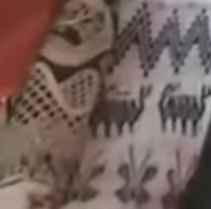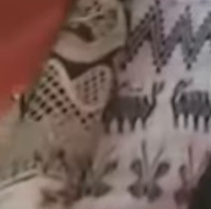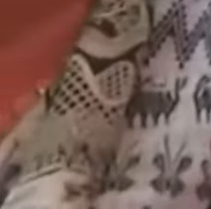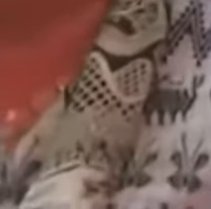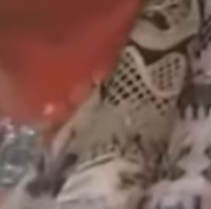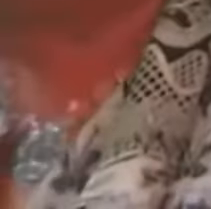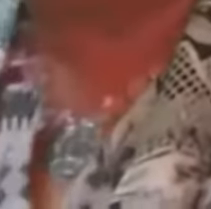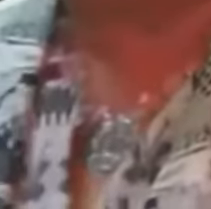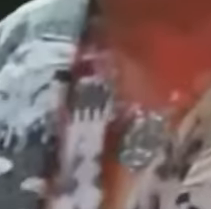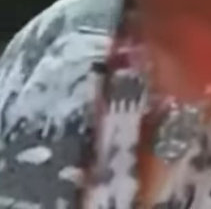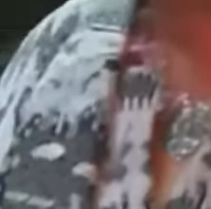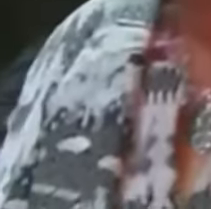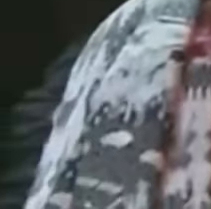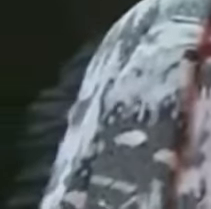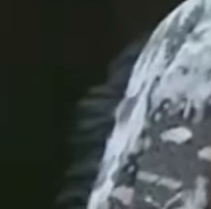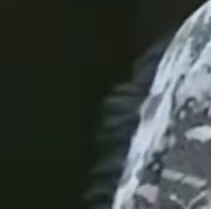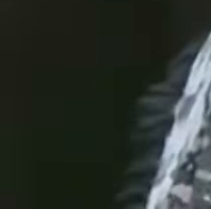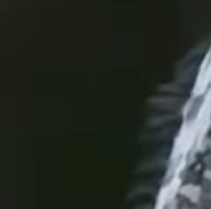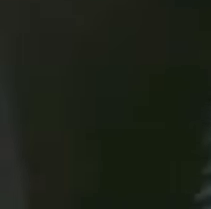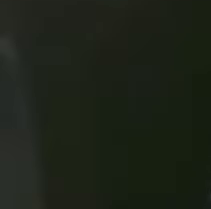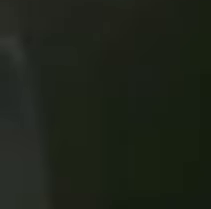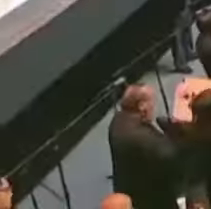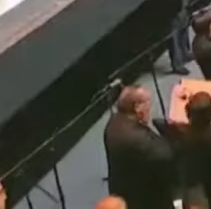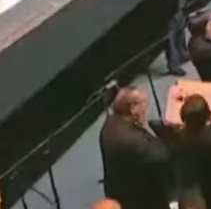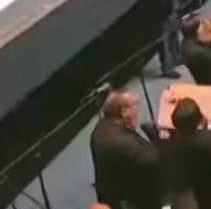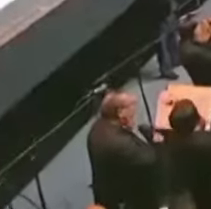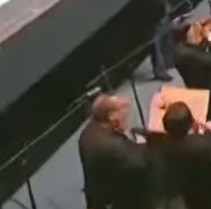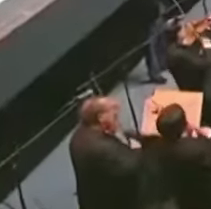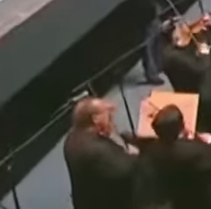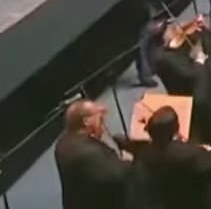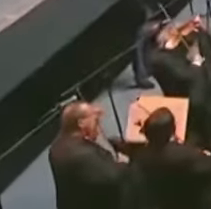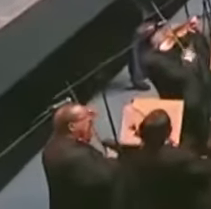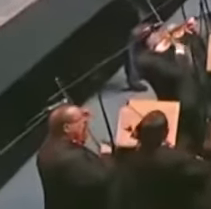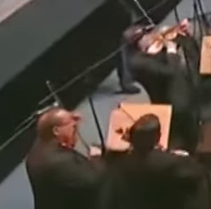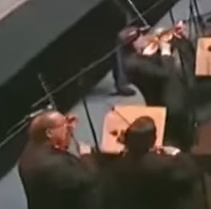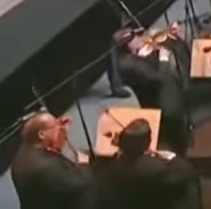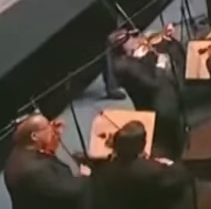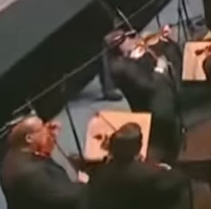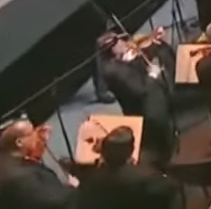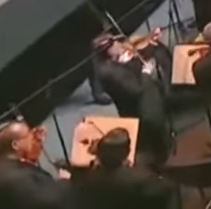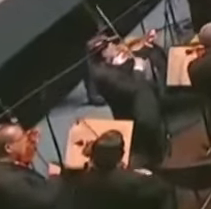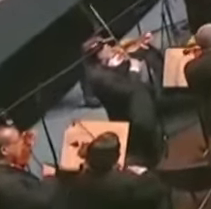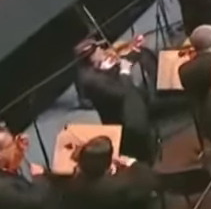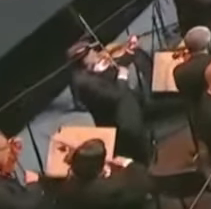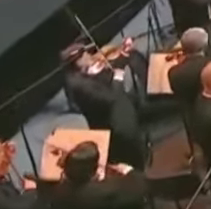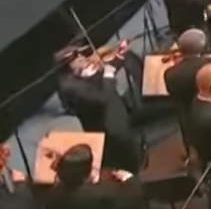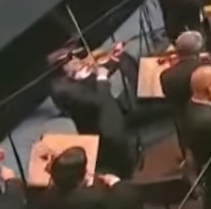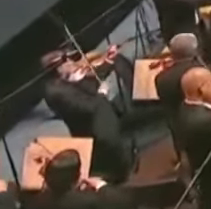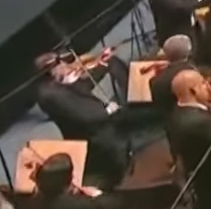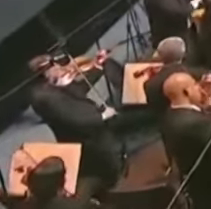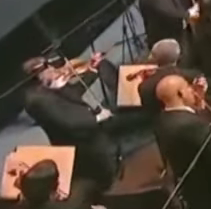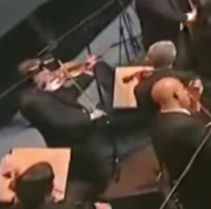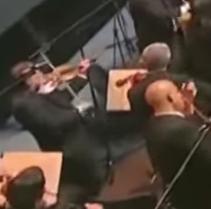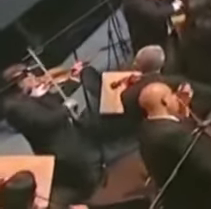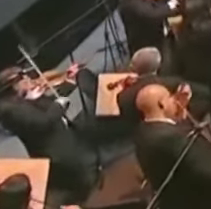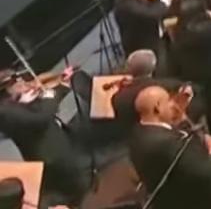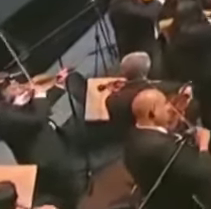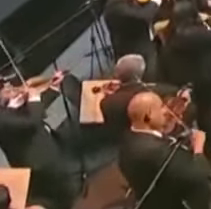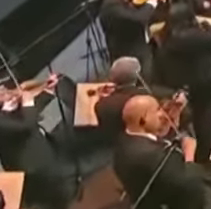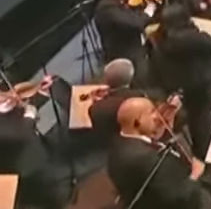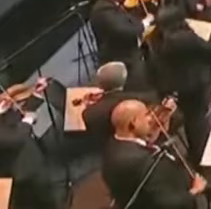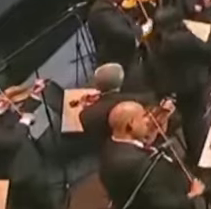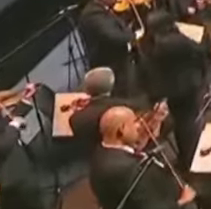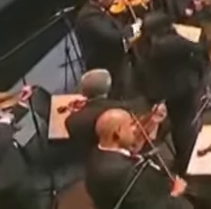Cero a prestar y el bridor, y retienden sus centros de tierra